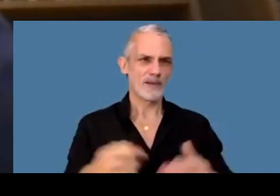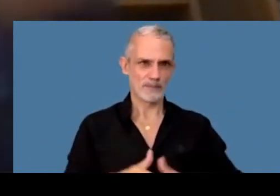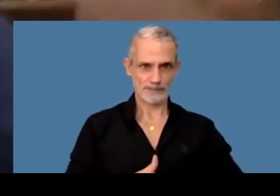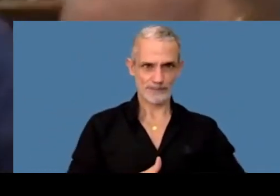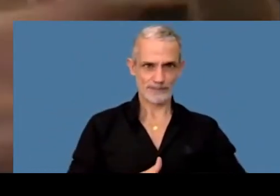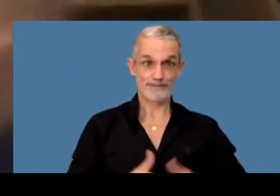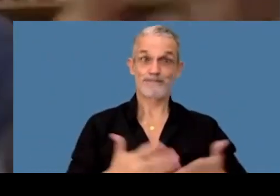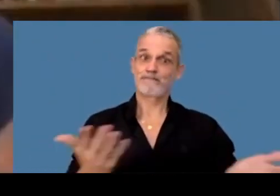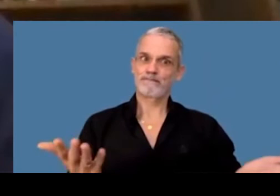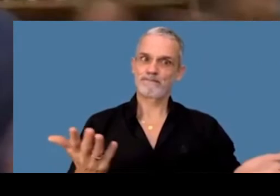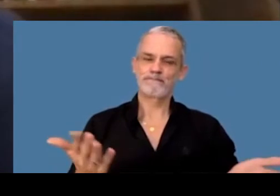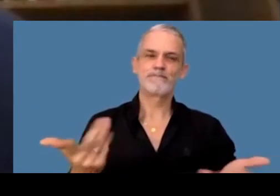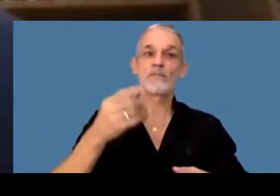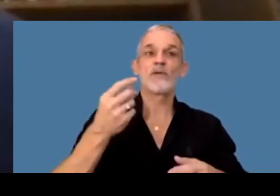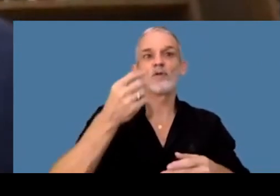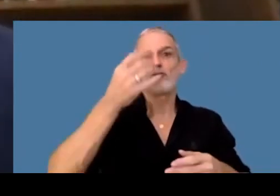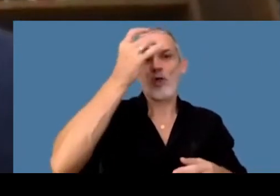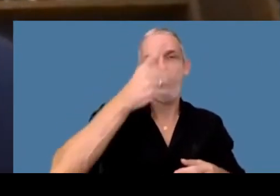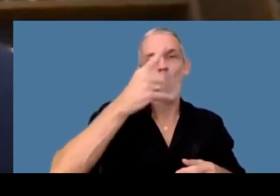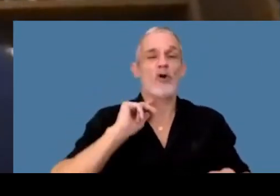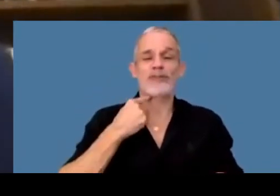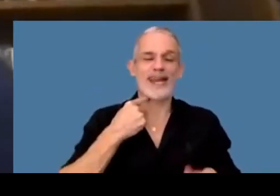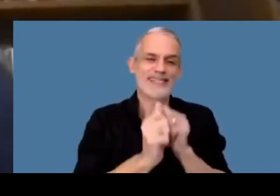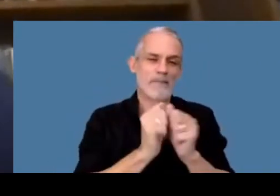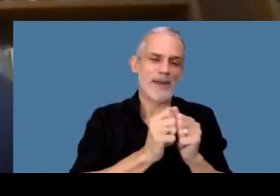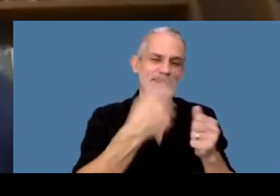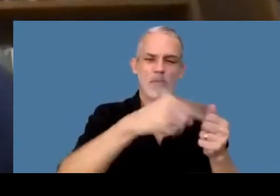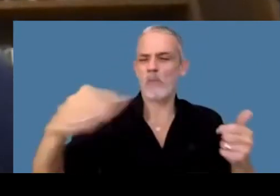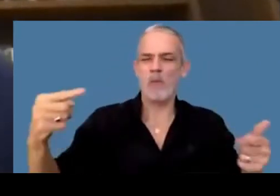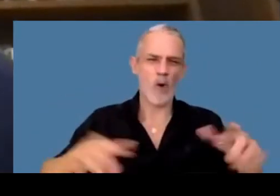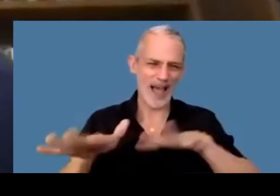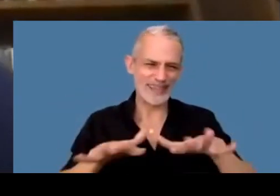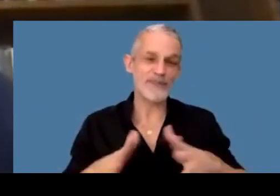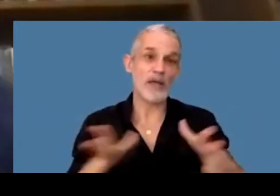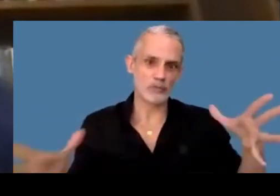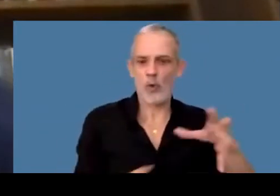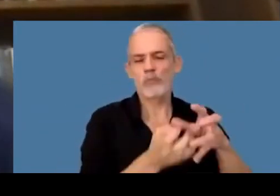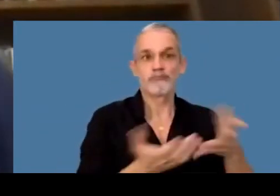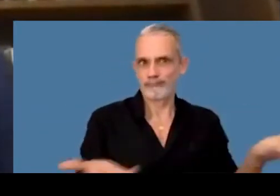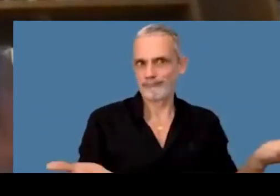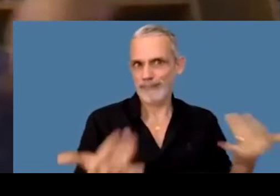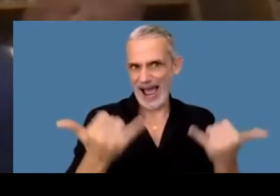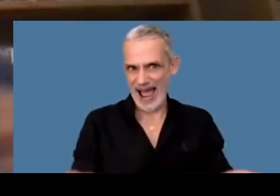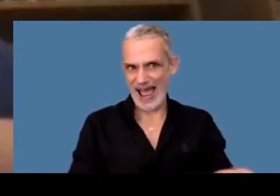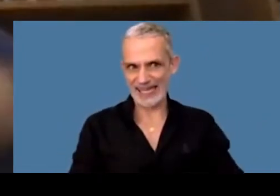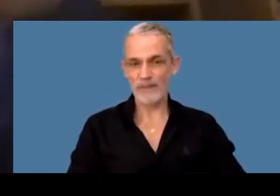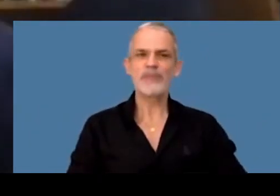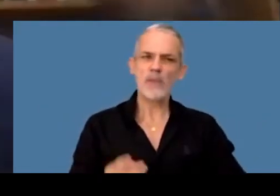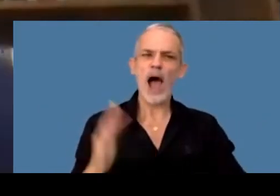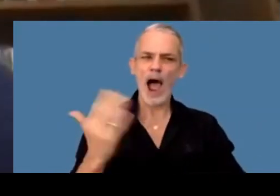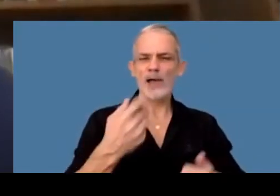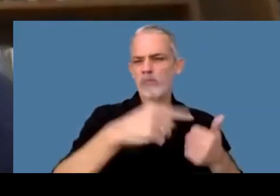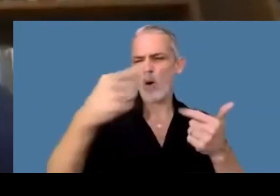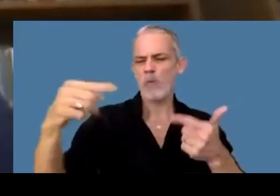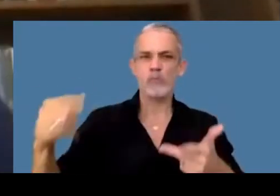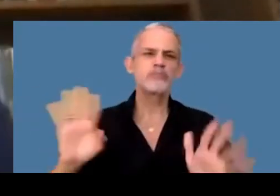Salvo que tengamos 2 empresas o 3 en la actividad, que bueno, es lo que hay. Porque hay de todo. Yo estoy